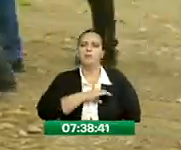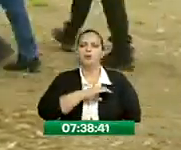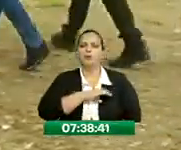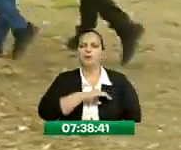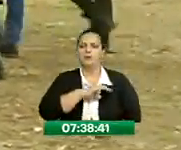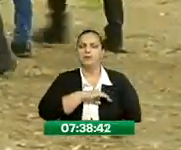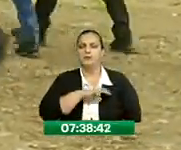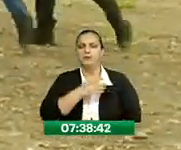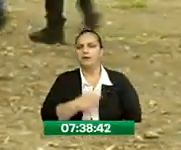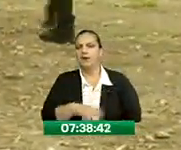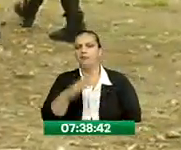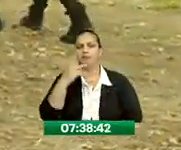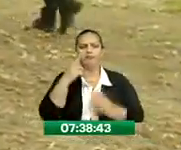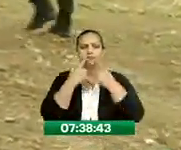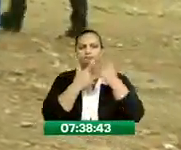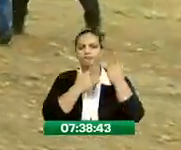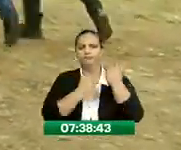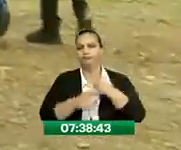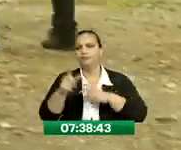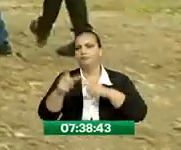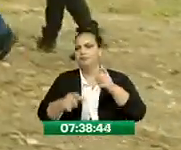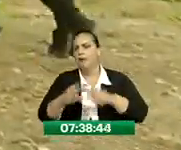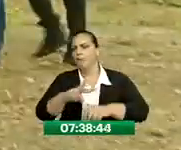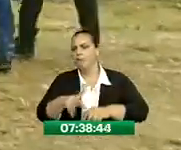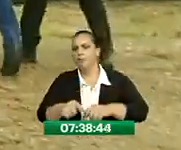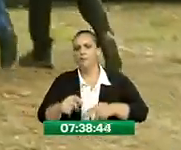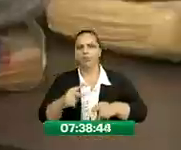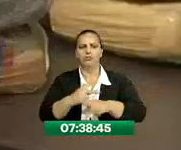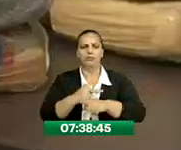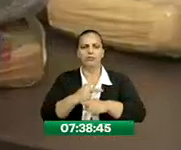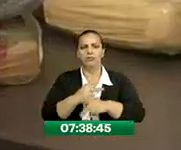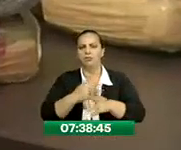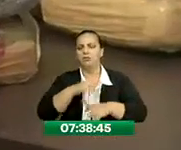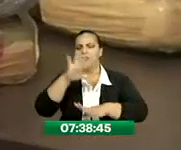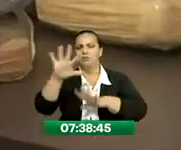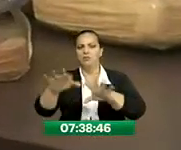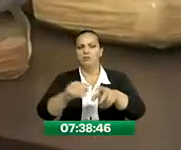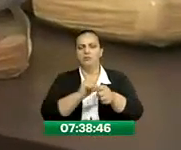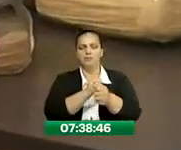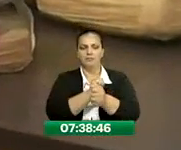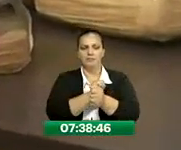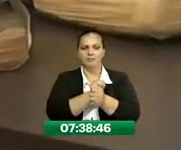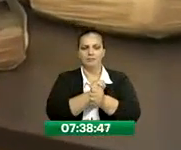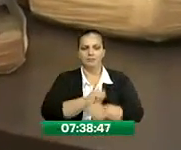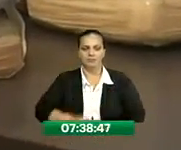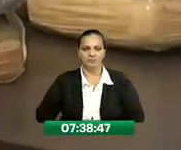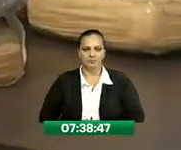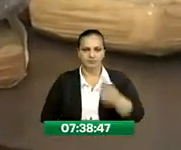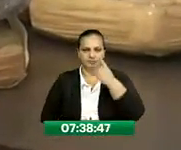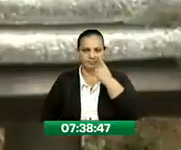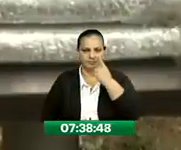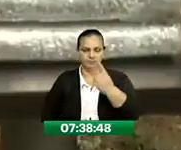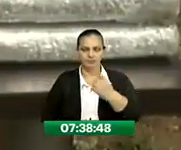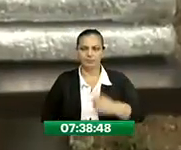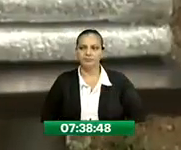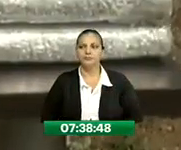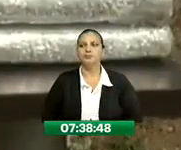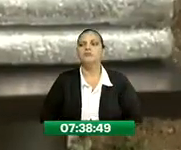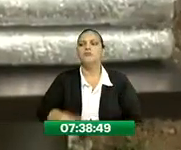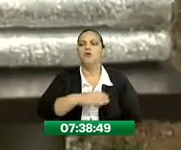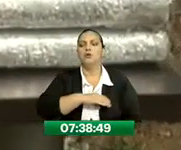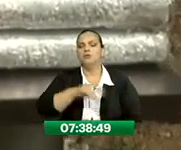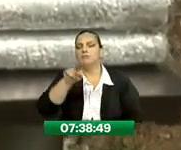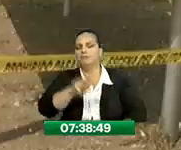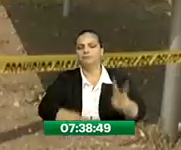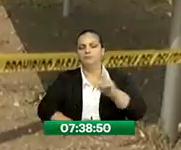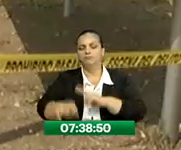algunos frentes que puedan significar peligro para la ciudadanía. Es así como en una de esas ejecuciones se logró el